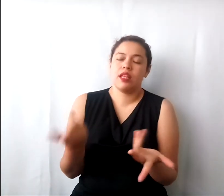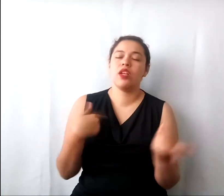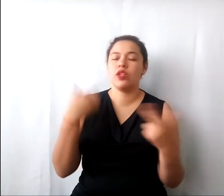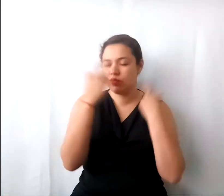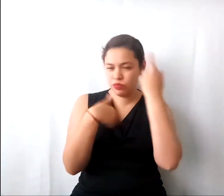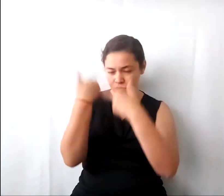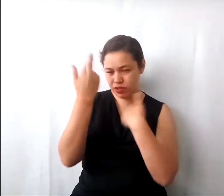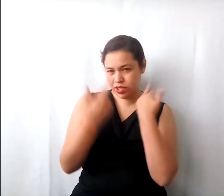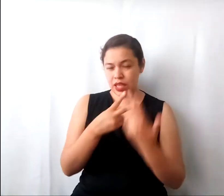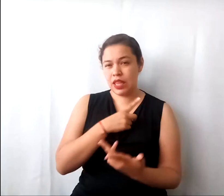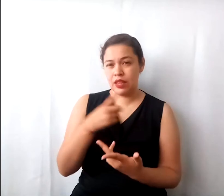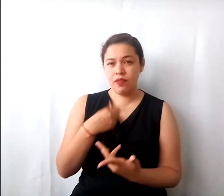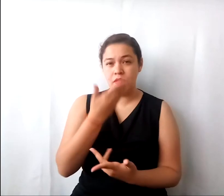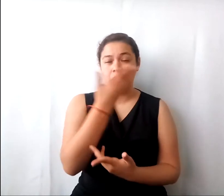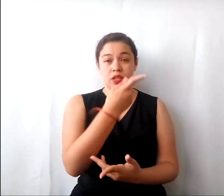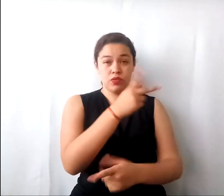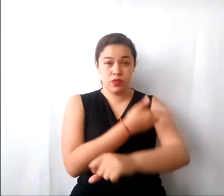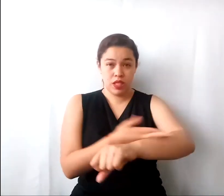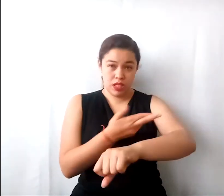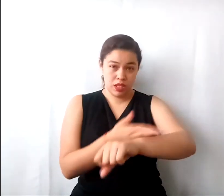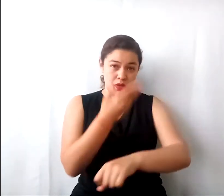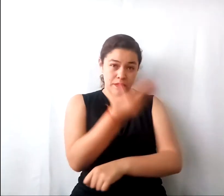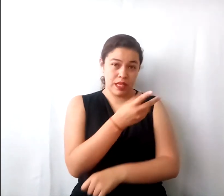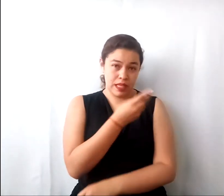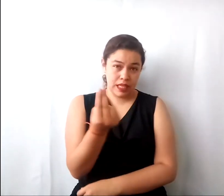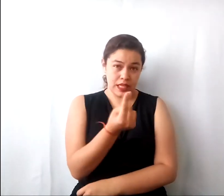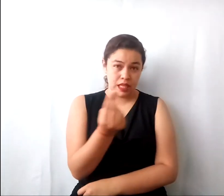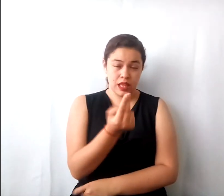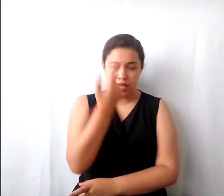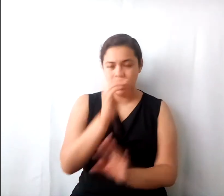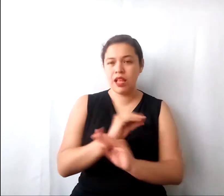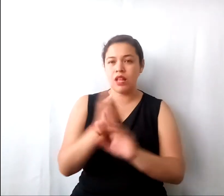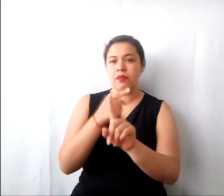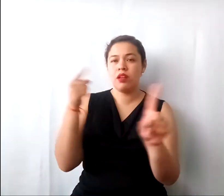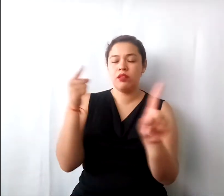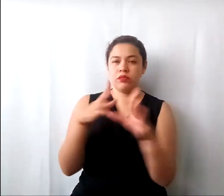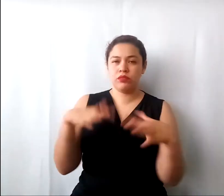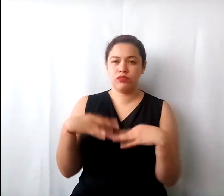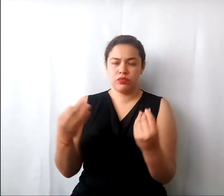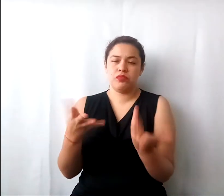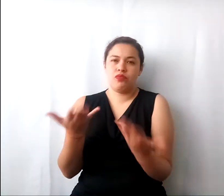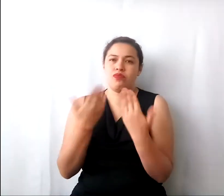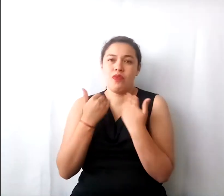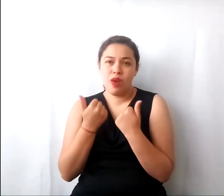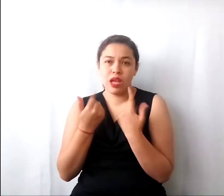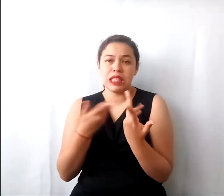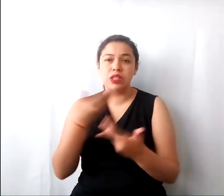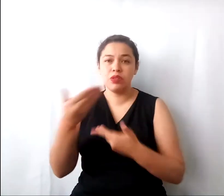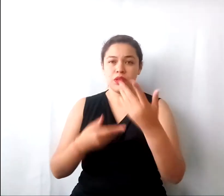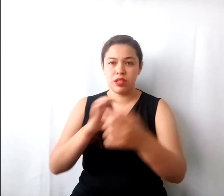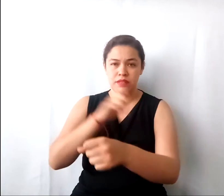sí tendría que pedirle ese registro, porque obviamente en objeto social como fundación no aparece. O sea, sí es un servicio